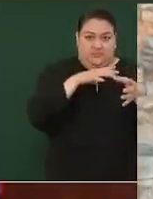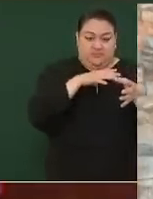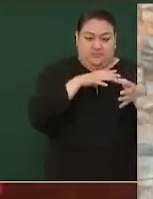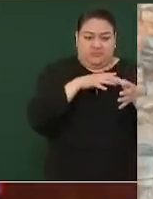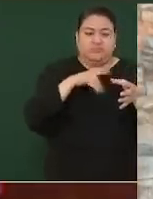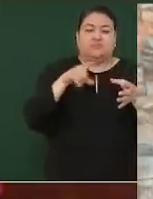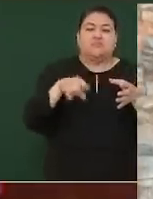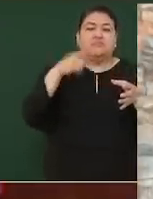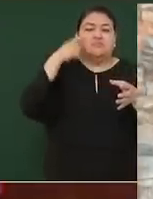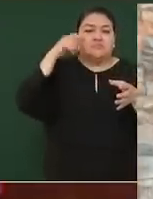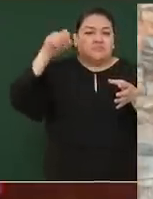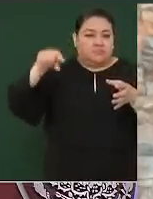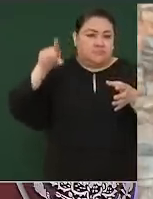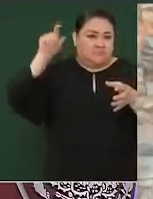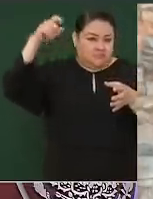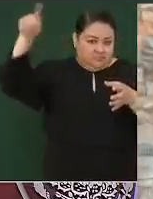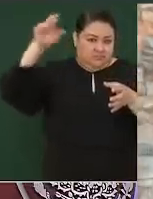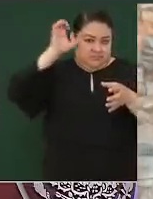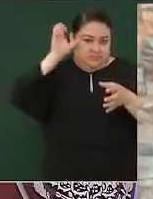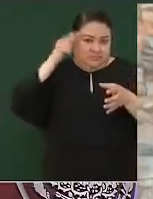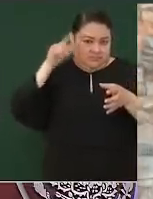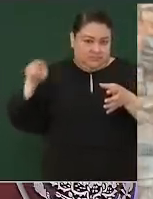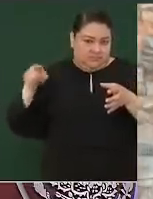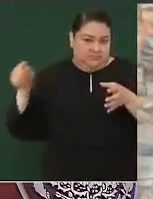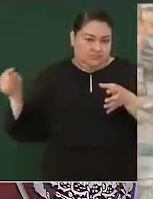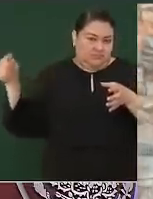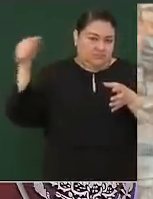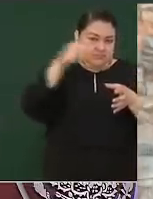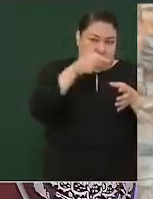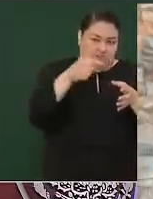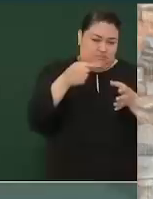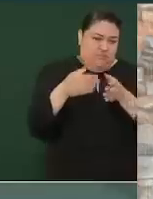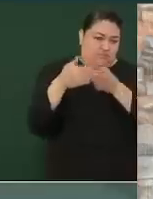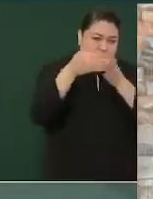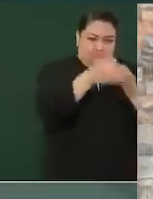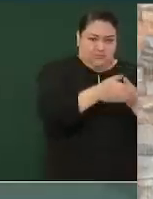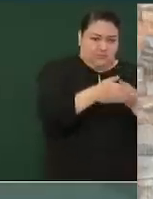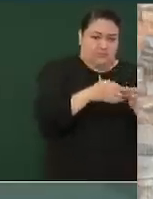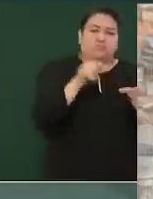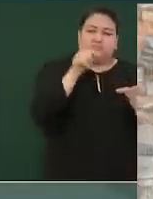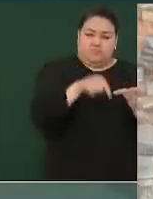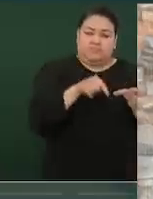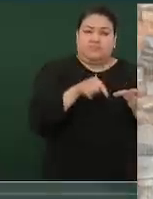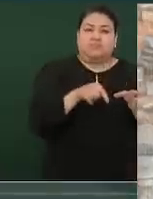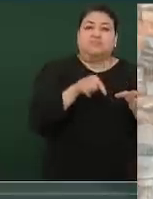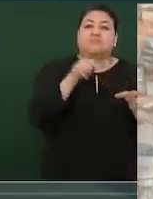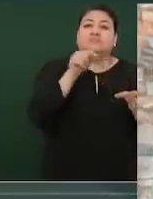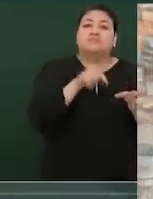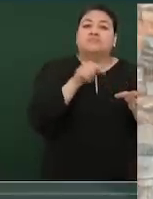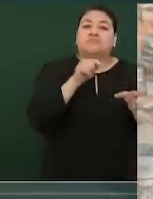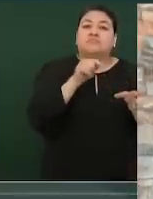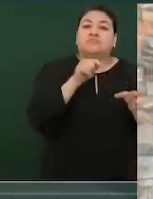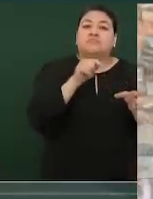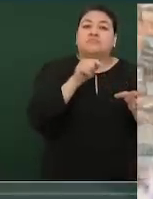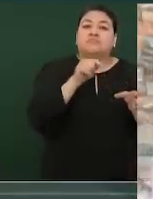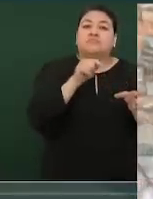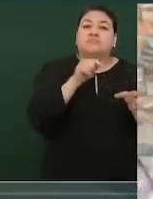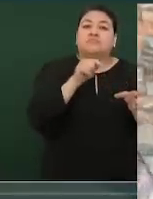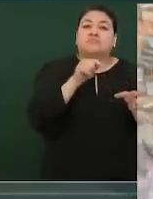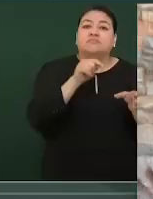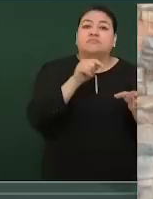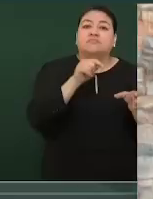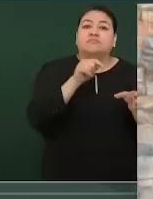llegó de un puerto de China un contenedor a El Puerto de Lázaro